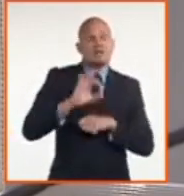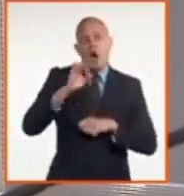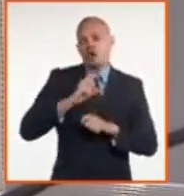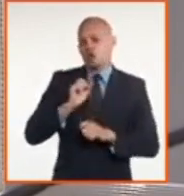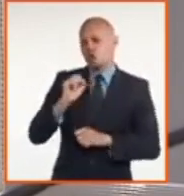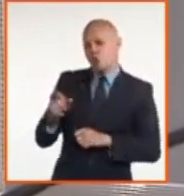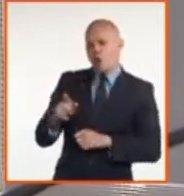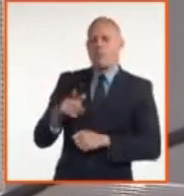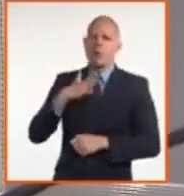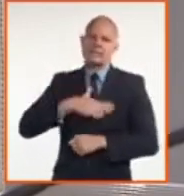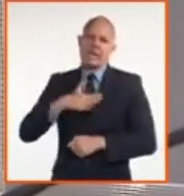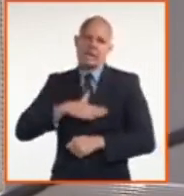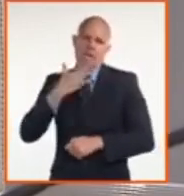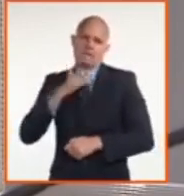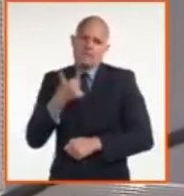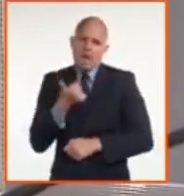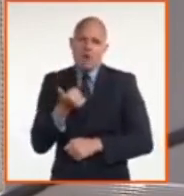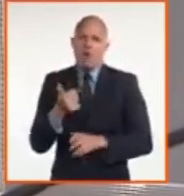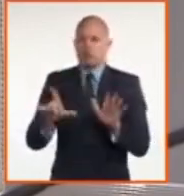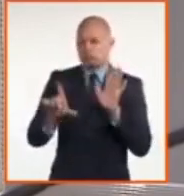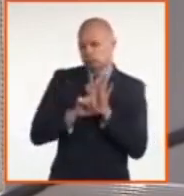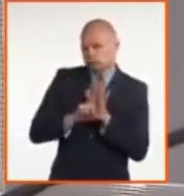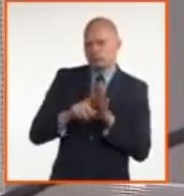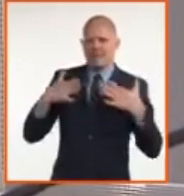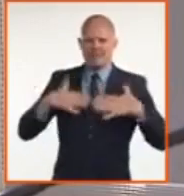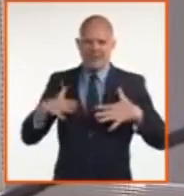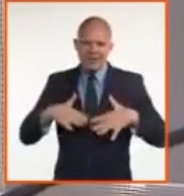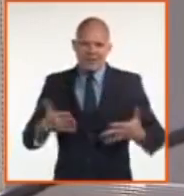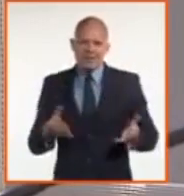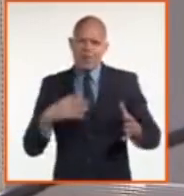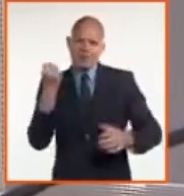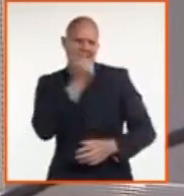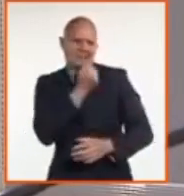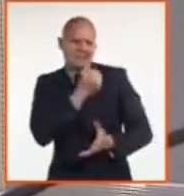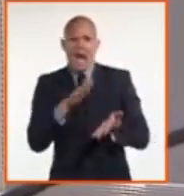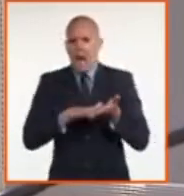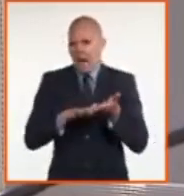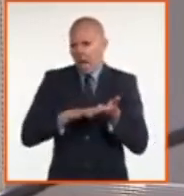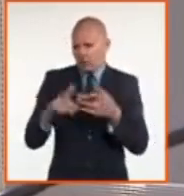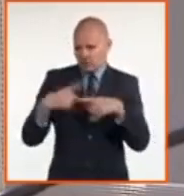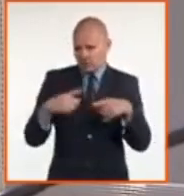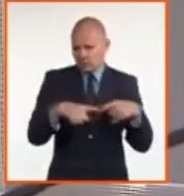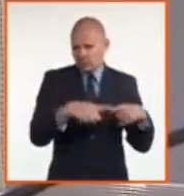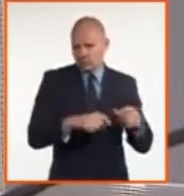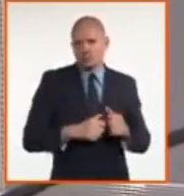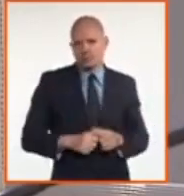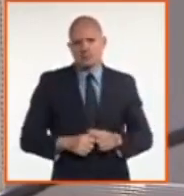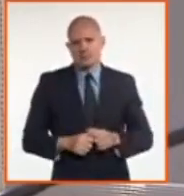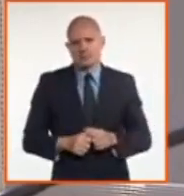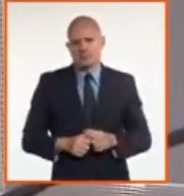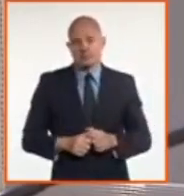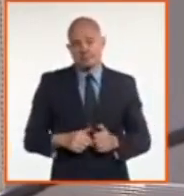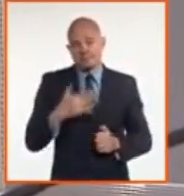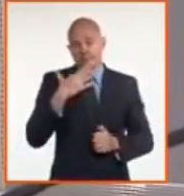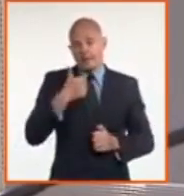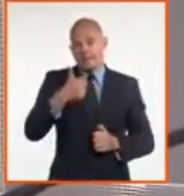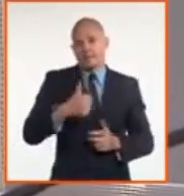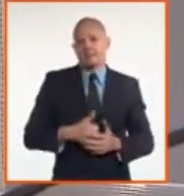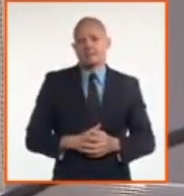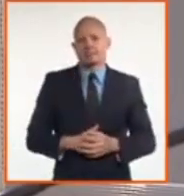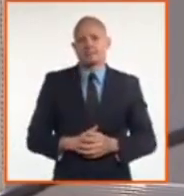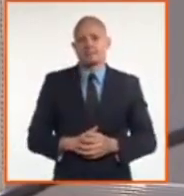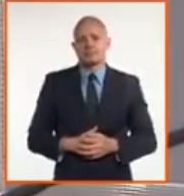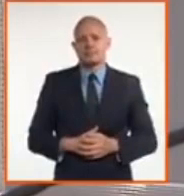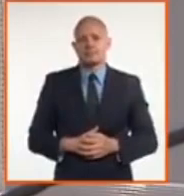estable ese mercado por tanto tienen la seguridad de que no van a hacer no van a incurrir en algún tipo de ilegalidad que es lo más importante